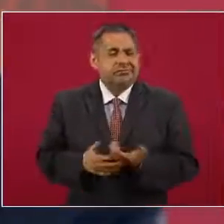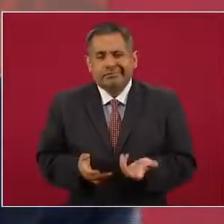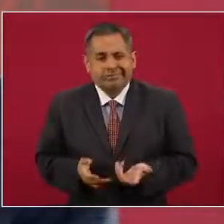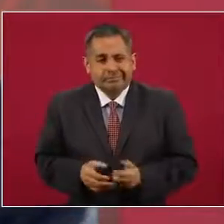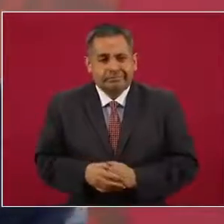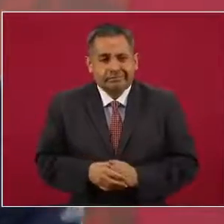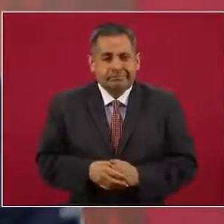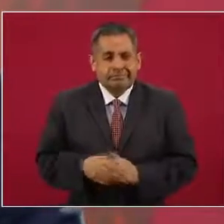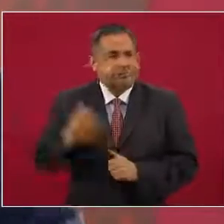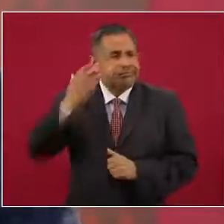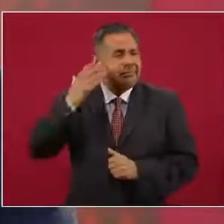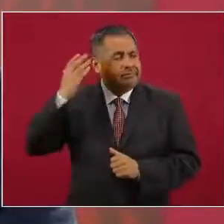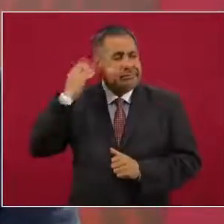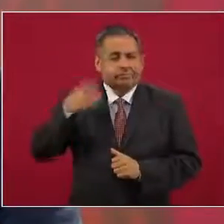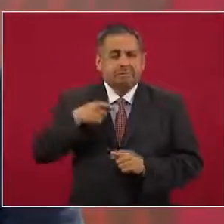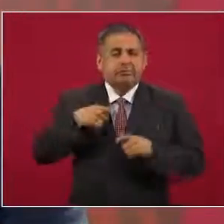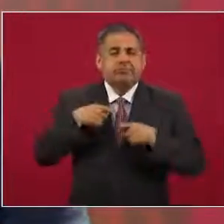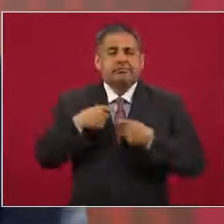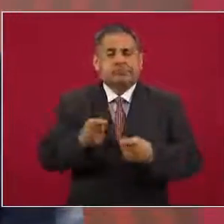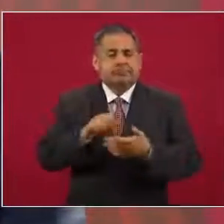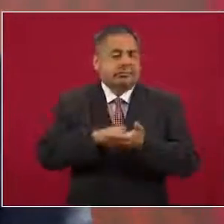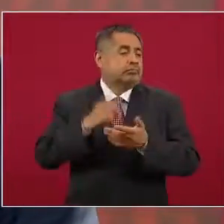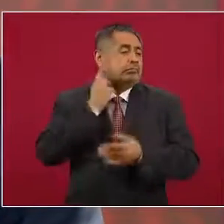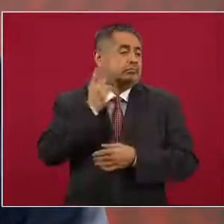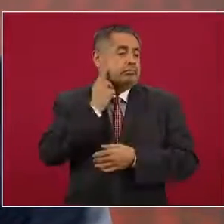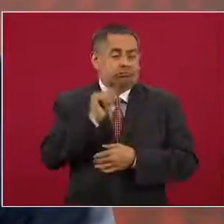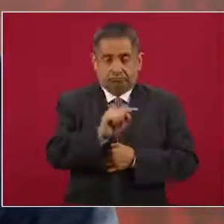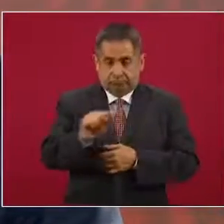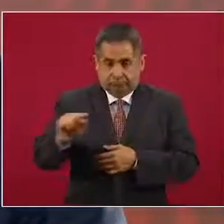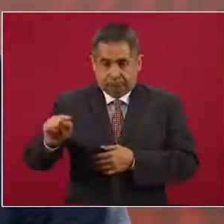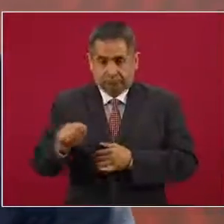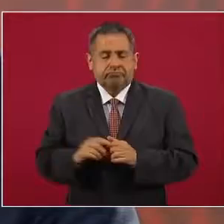entregaban una cantidad,